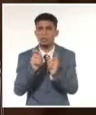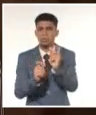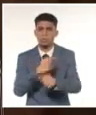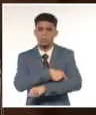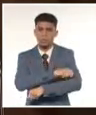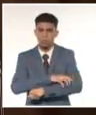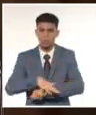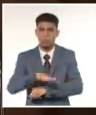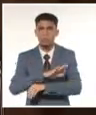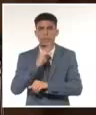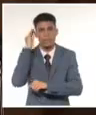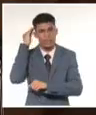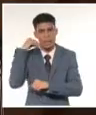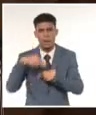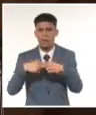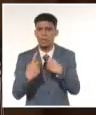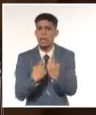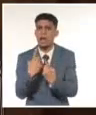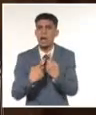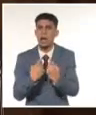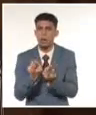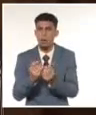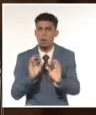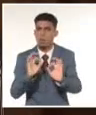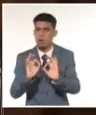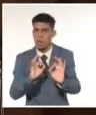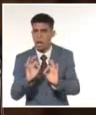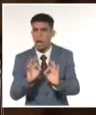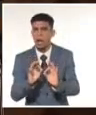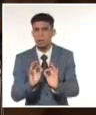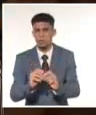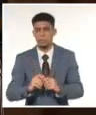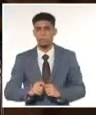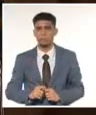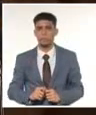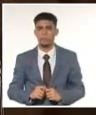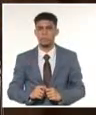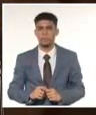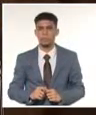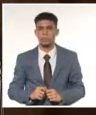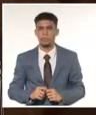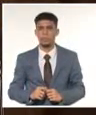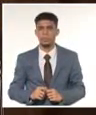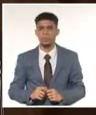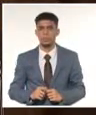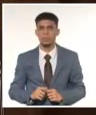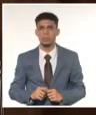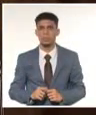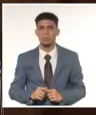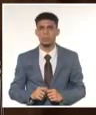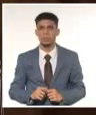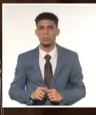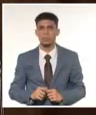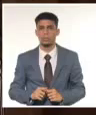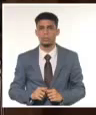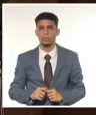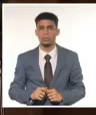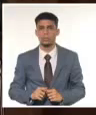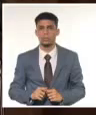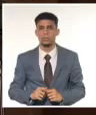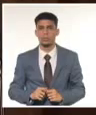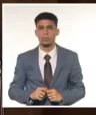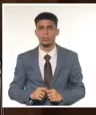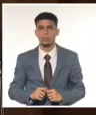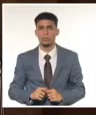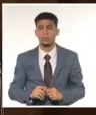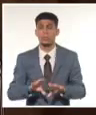no tan naturales, motivados algunos de ellos por una deficiente gestión local del suelo y las aguas.